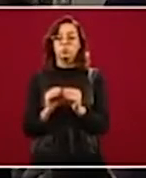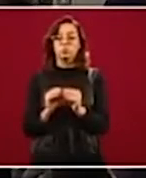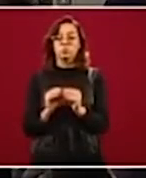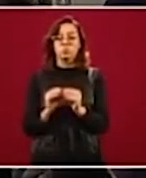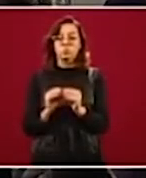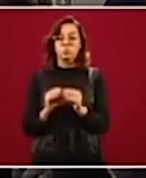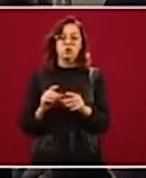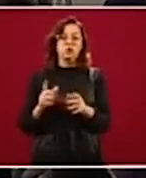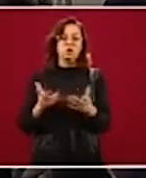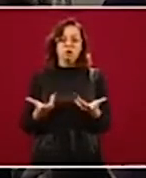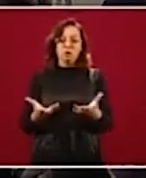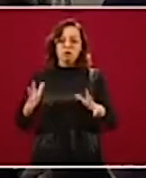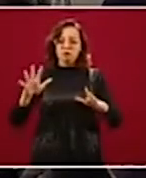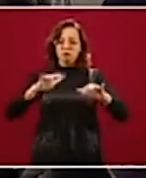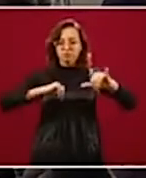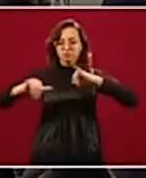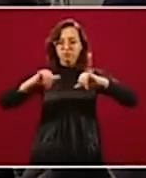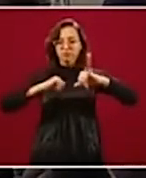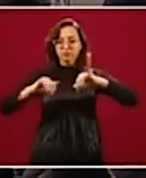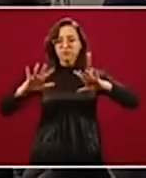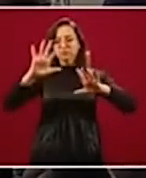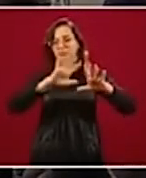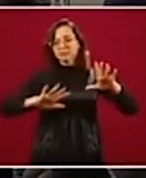En estas vialidades vamos a tener